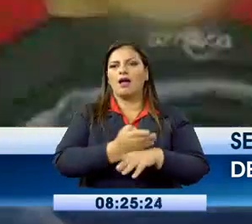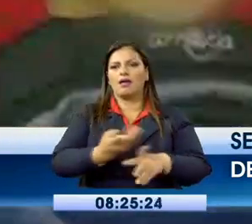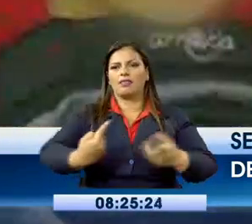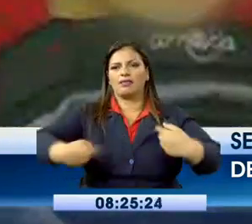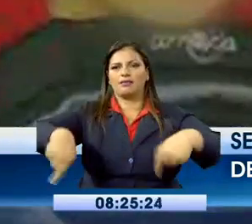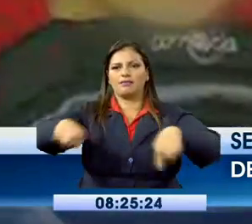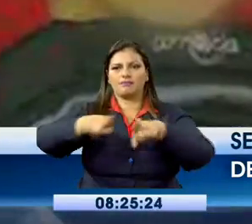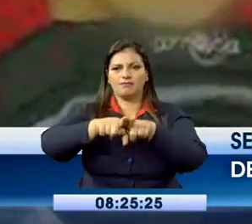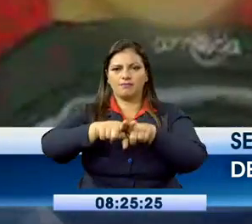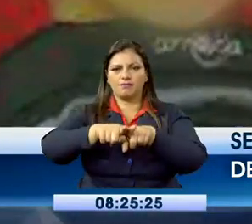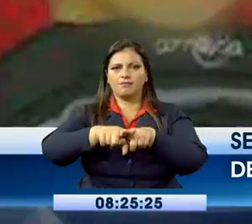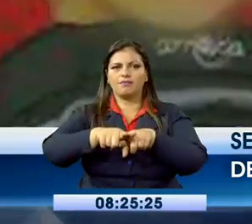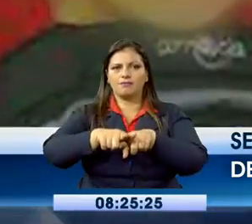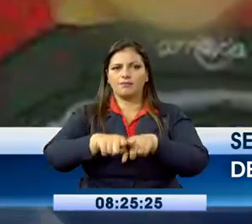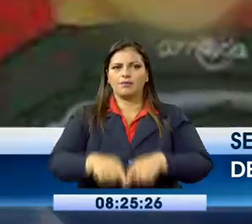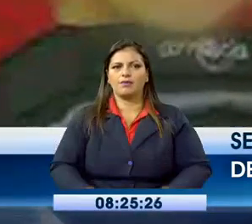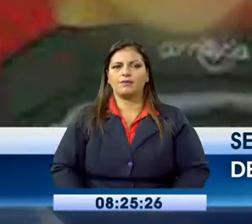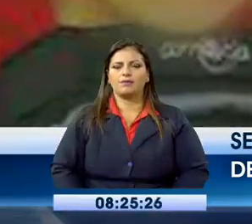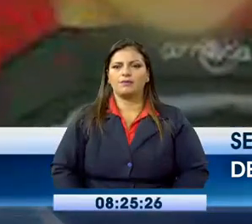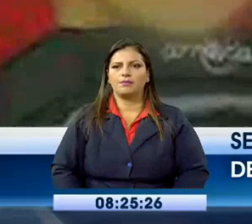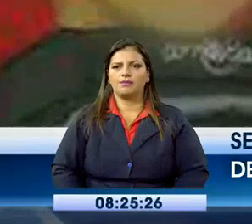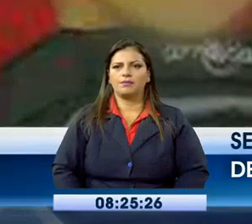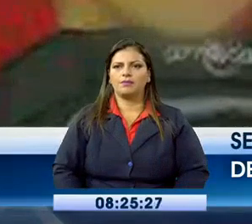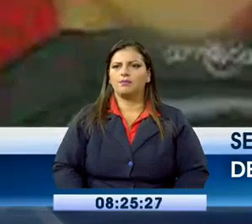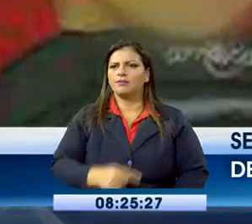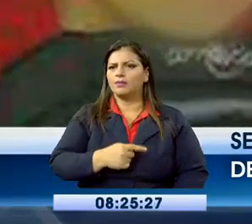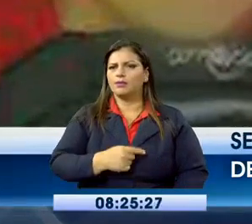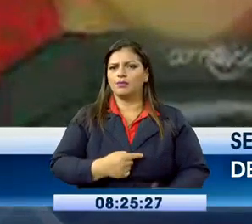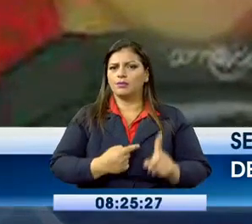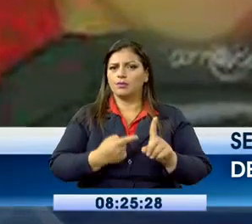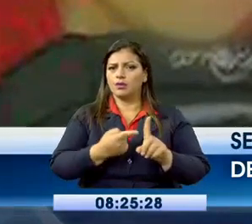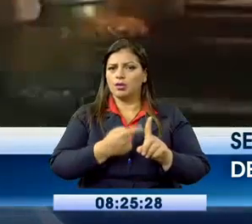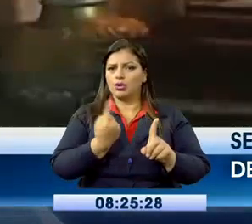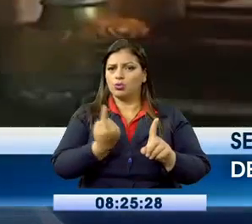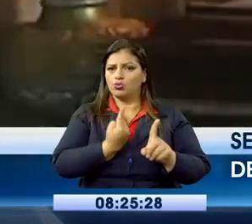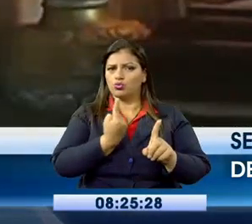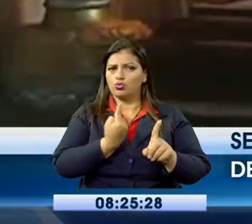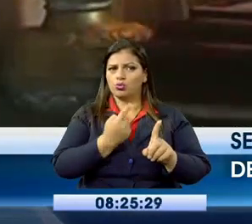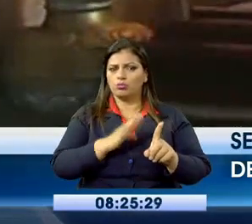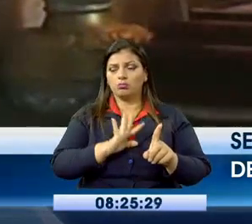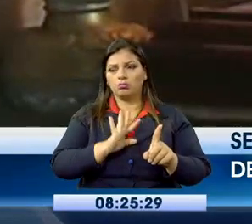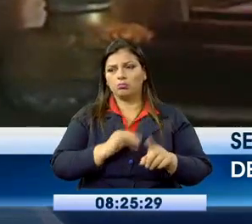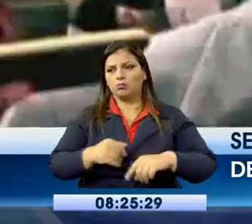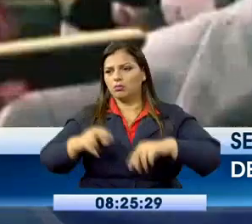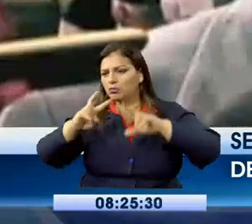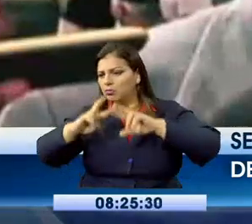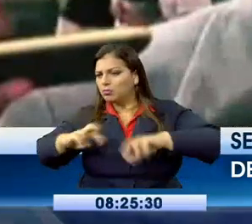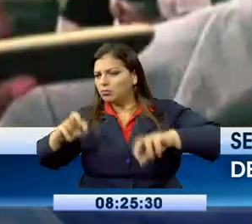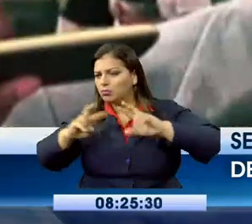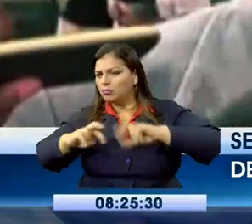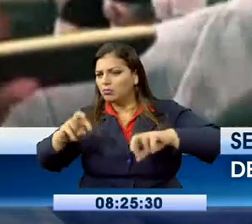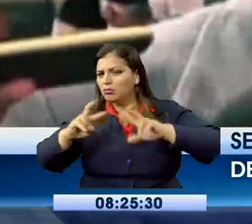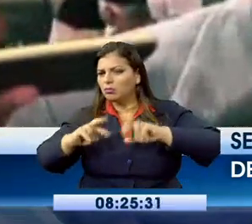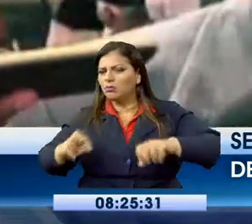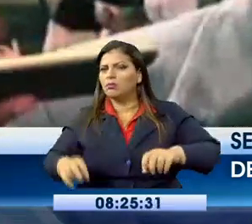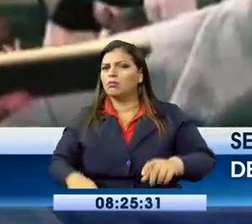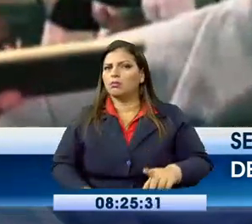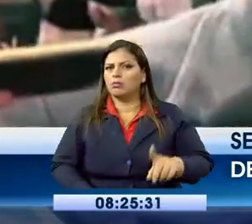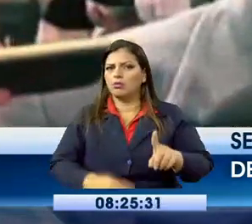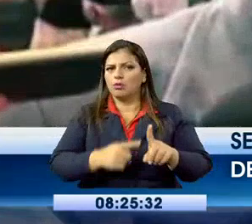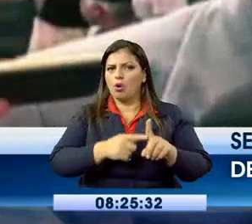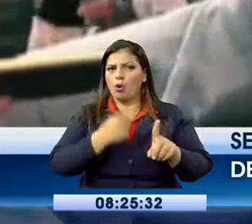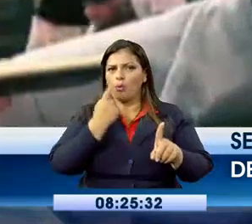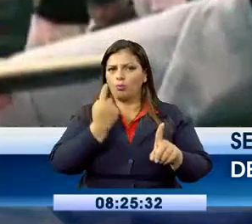vez otros sospechosos que la fiscalía está investigando para proceder después a vincularlo en esta investigación. Estamos hablando de este caso de dos